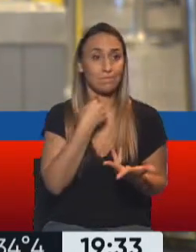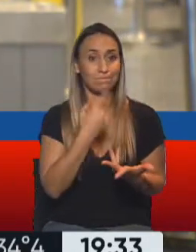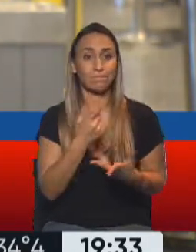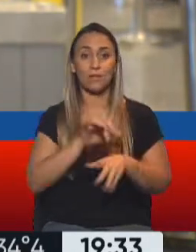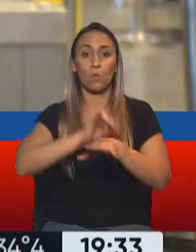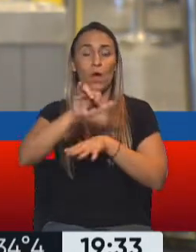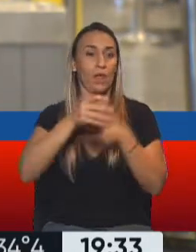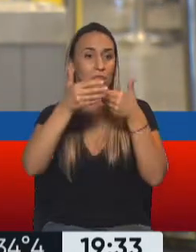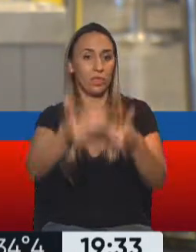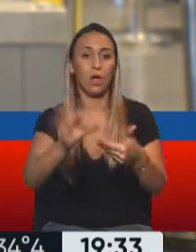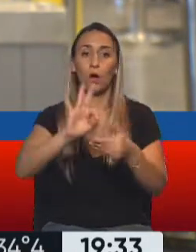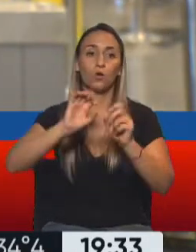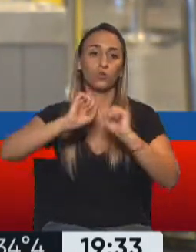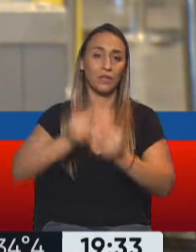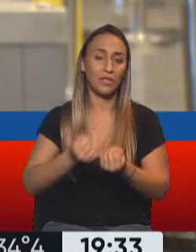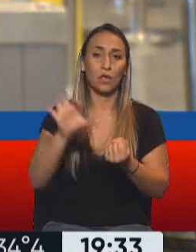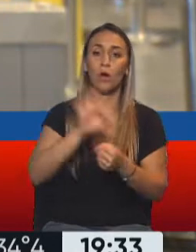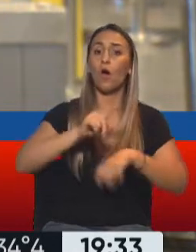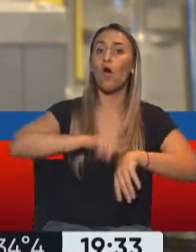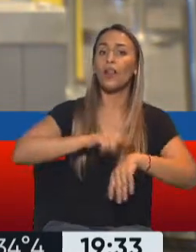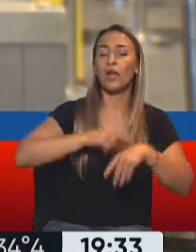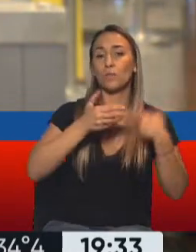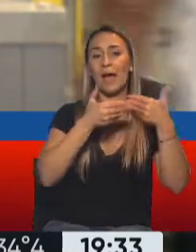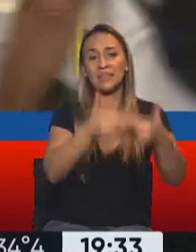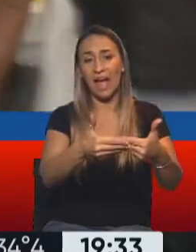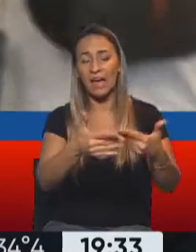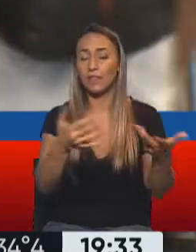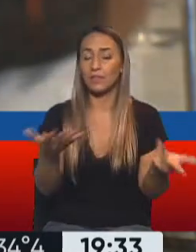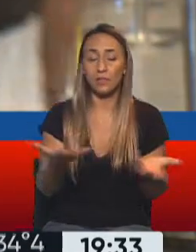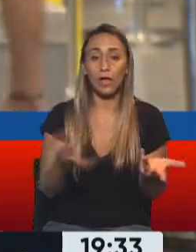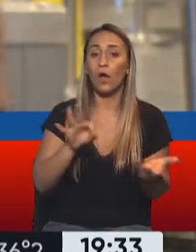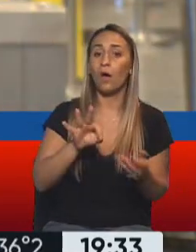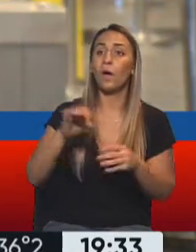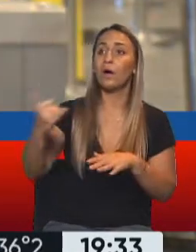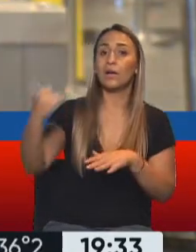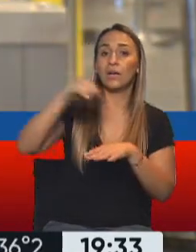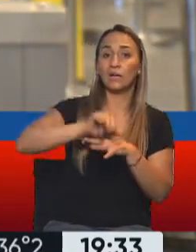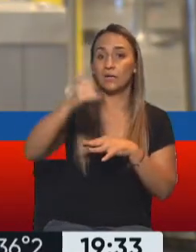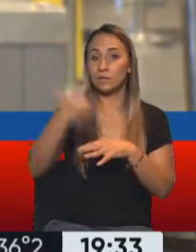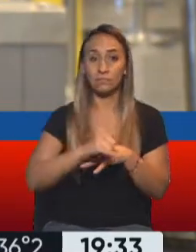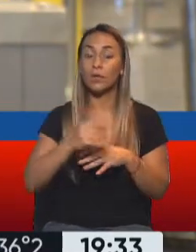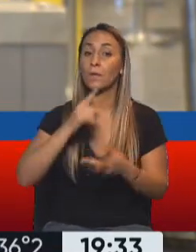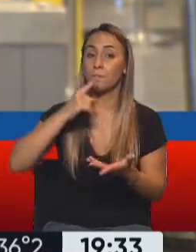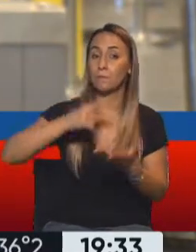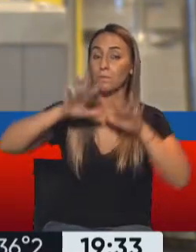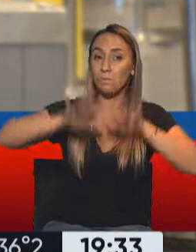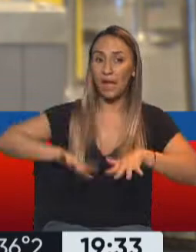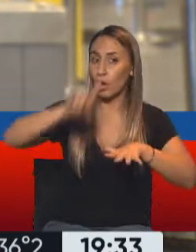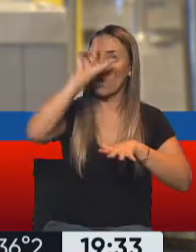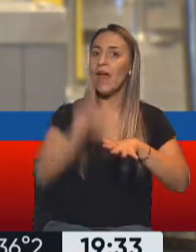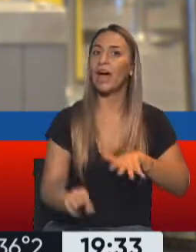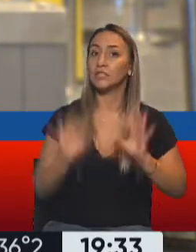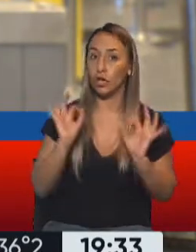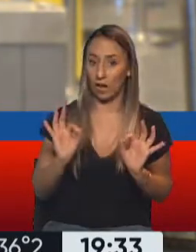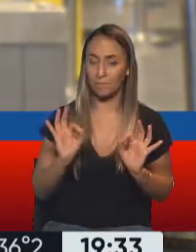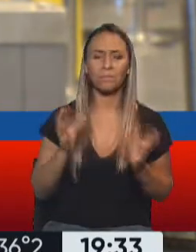raíz del traslado de horarios, de sus partidas o de sus llegadas, porque esta medida es a nivel nacional. ¿Cuál es el reclamo de